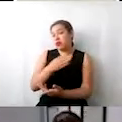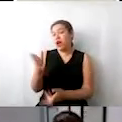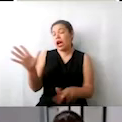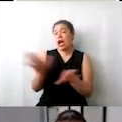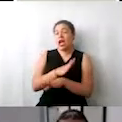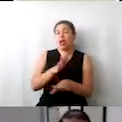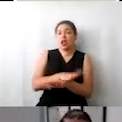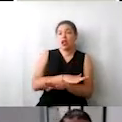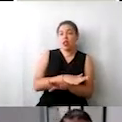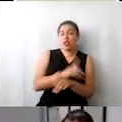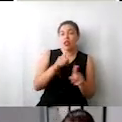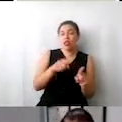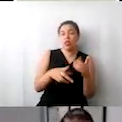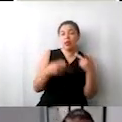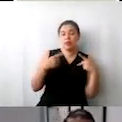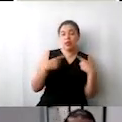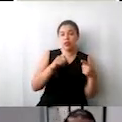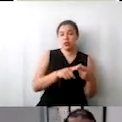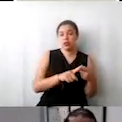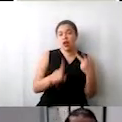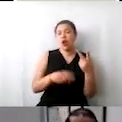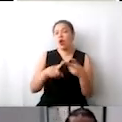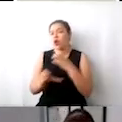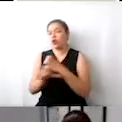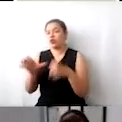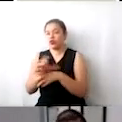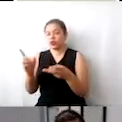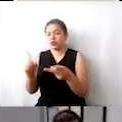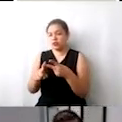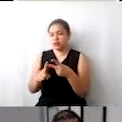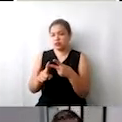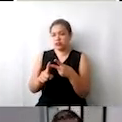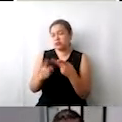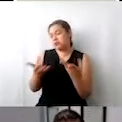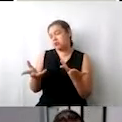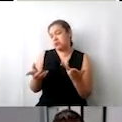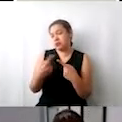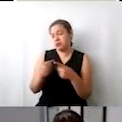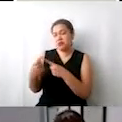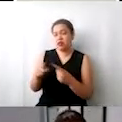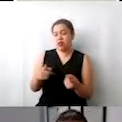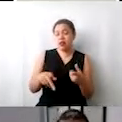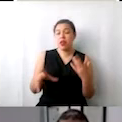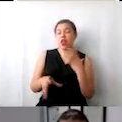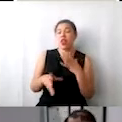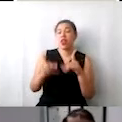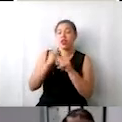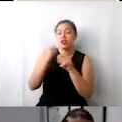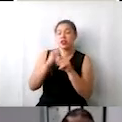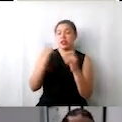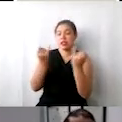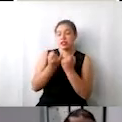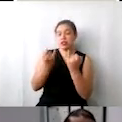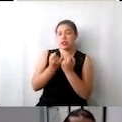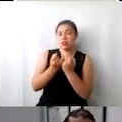personal o de mercancías o de carga. Pero en dos transportes idénticos de personal, en uno sí lleva